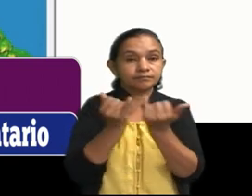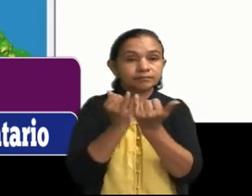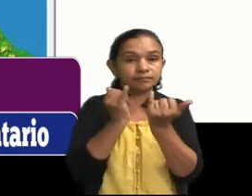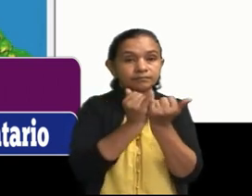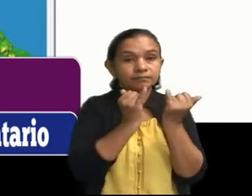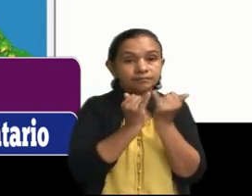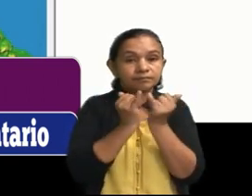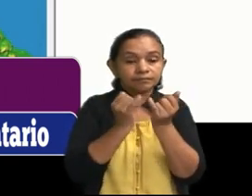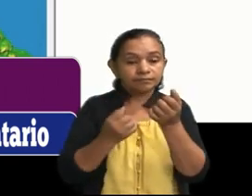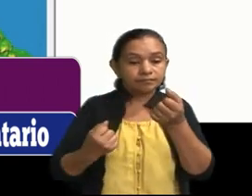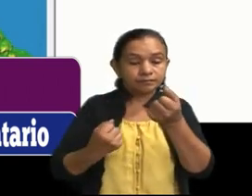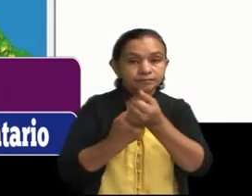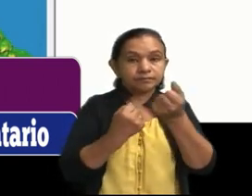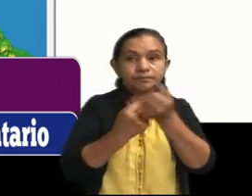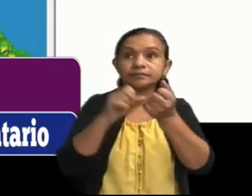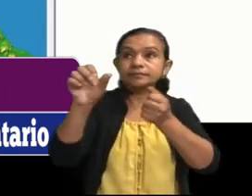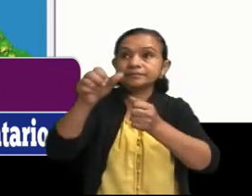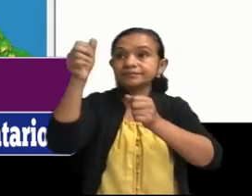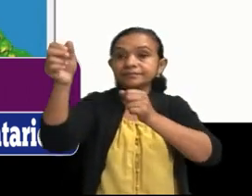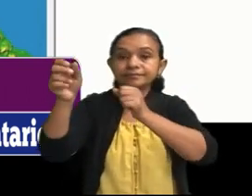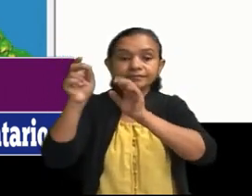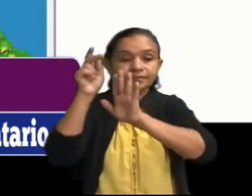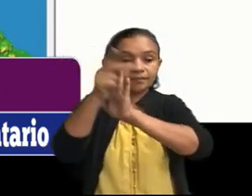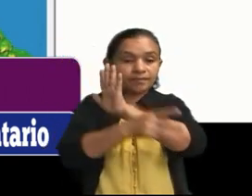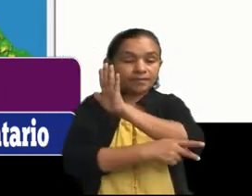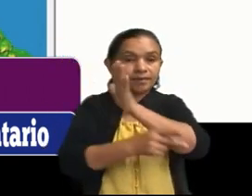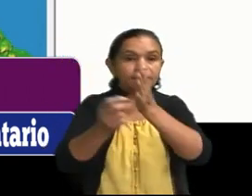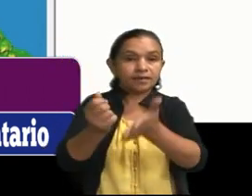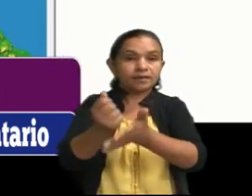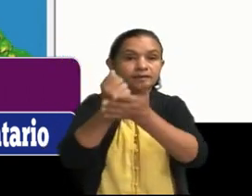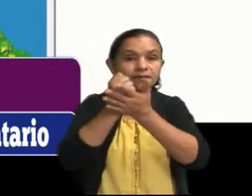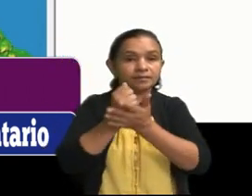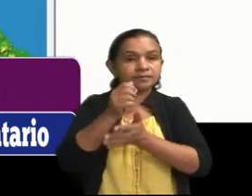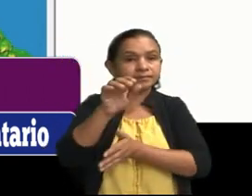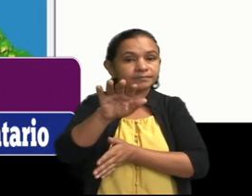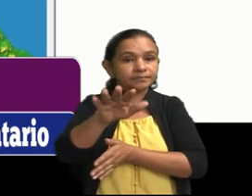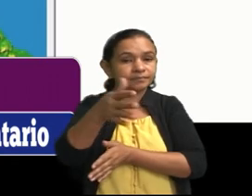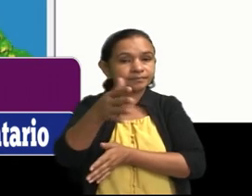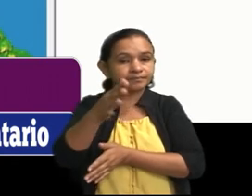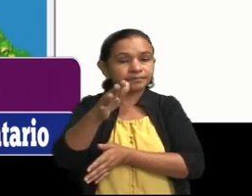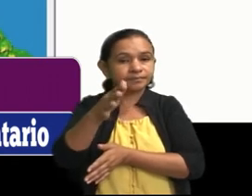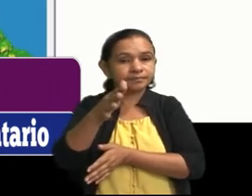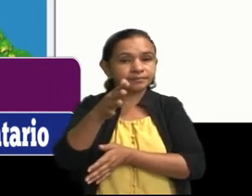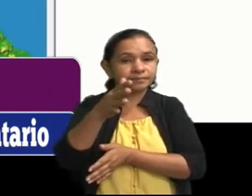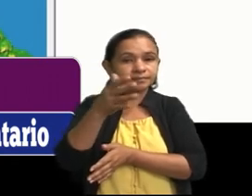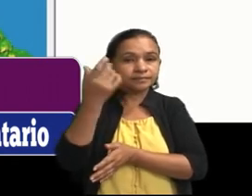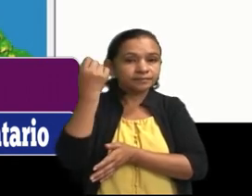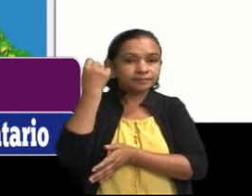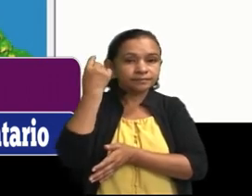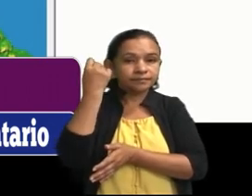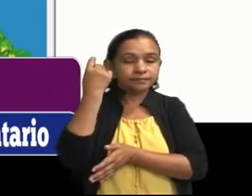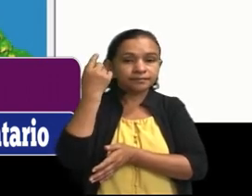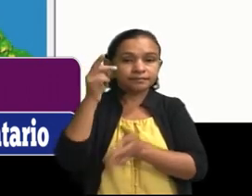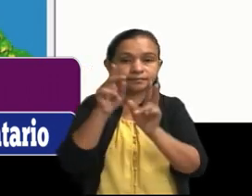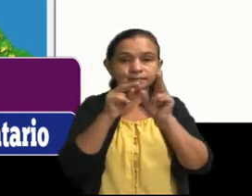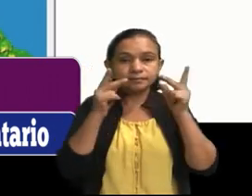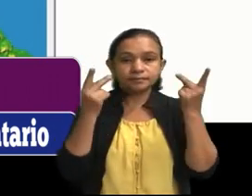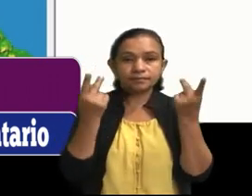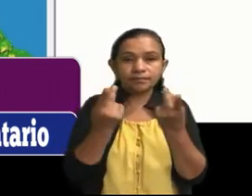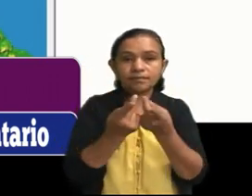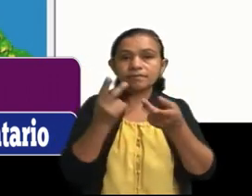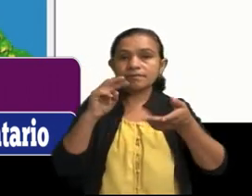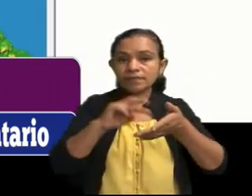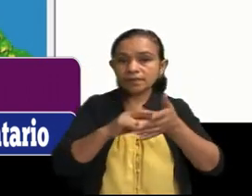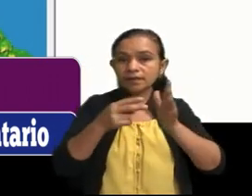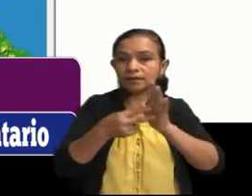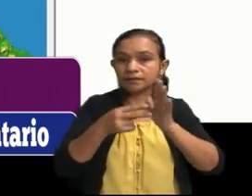de apoyo, ¿no?, de otros países hermanos. Más o menos, ¿de cuánto estaremos hablando para entender con nuestra población lo que